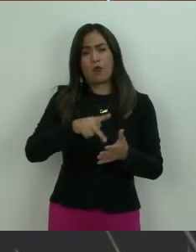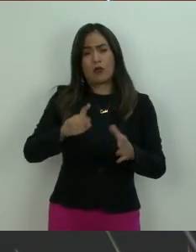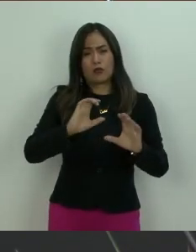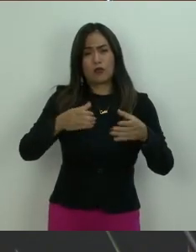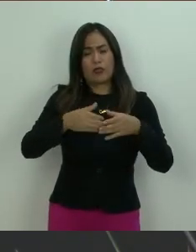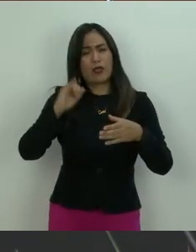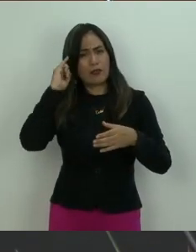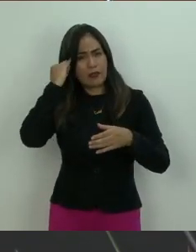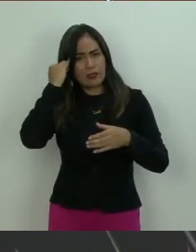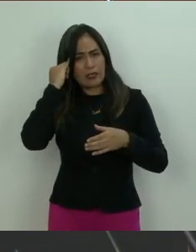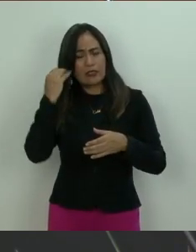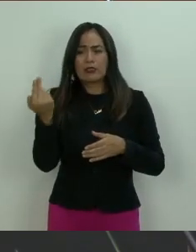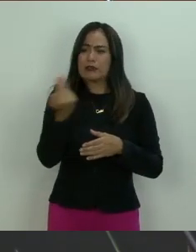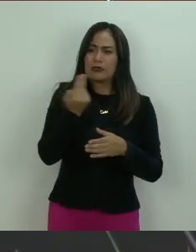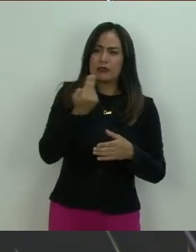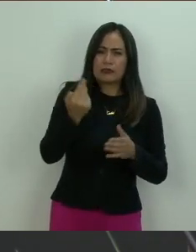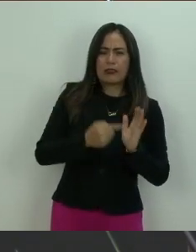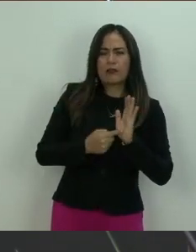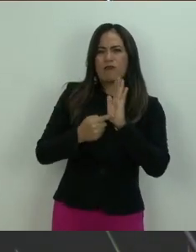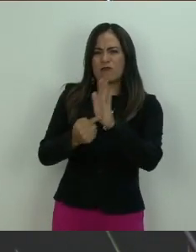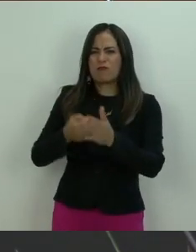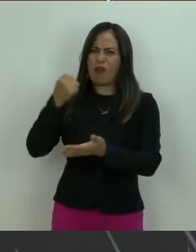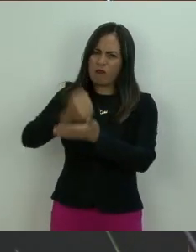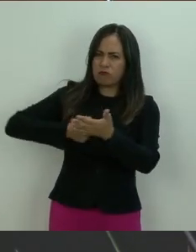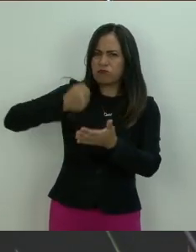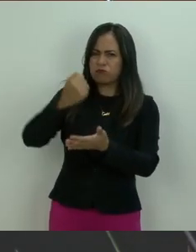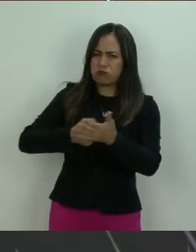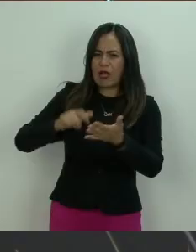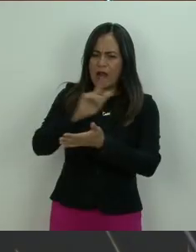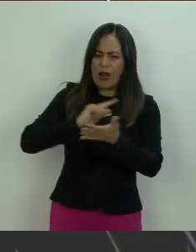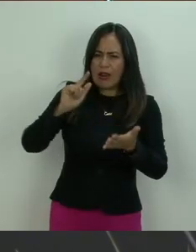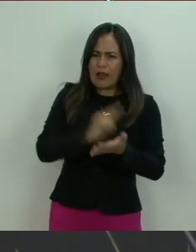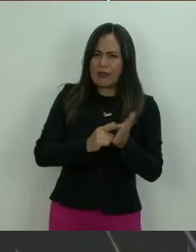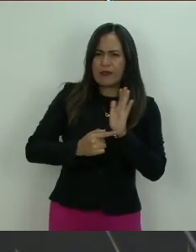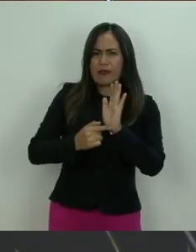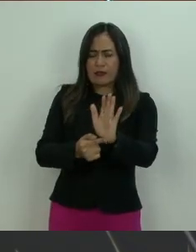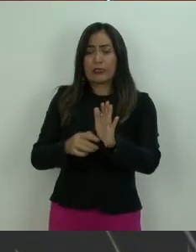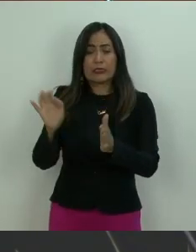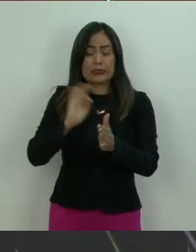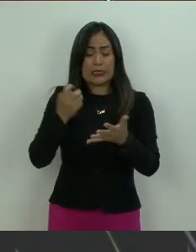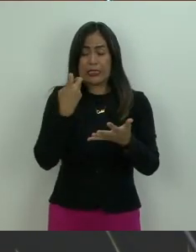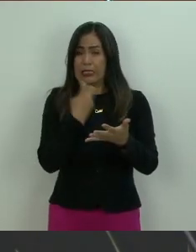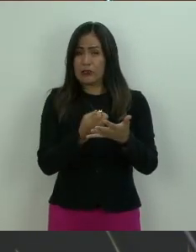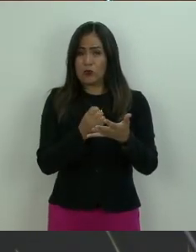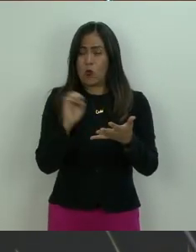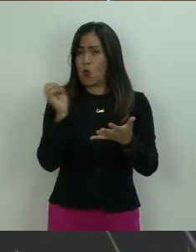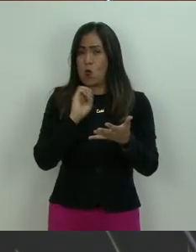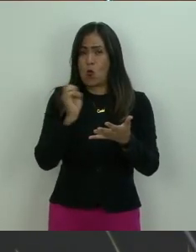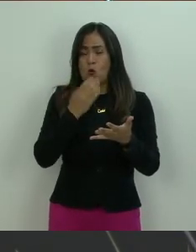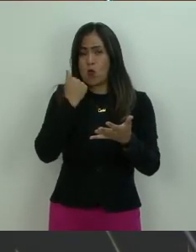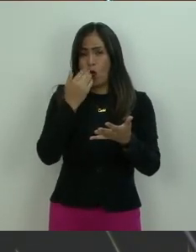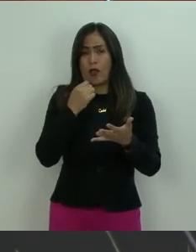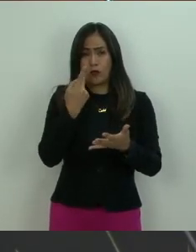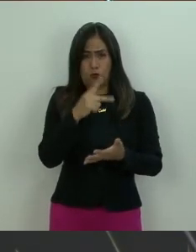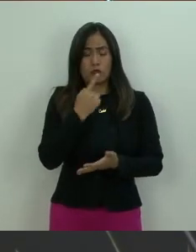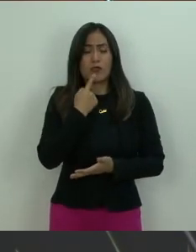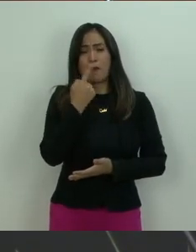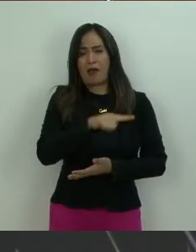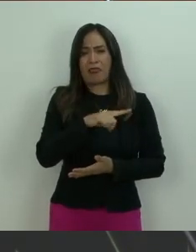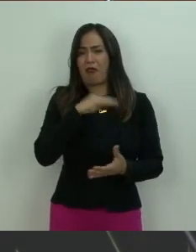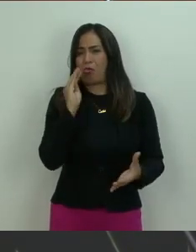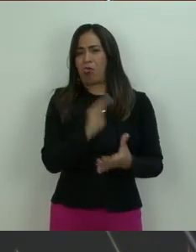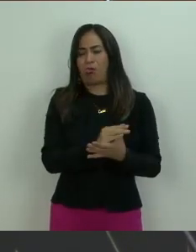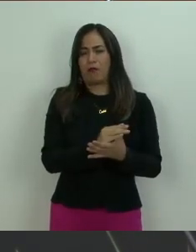han tenido que poner en marcha un activismo judicial, sin el cual muy probablemente sus reclamos e inconformidades seguirían en el